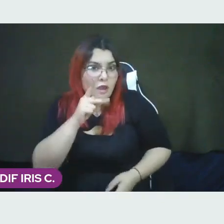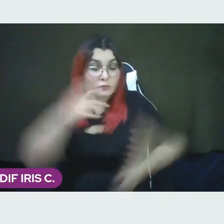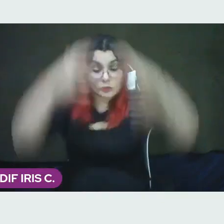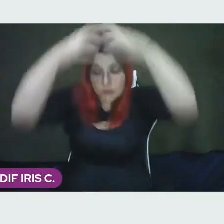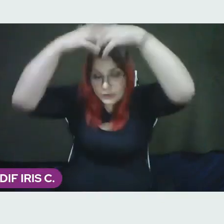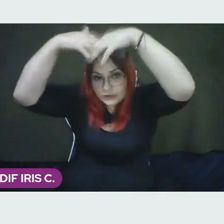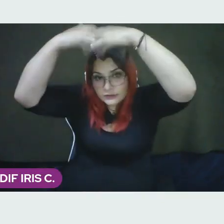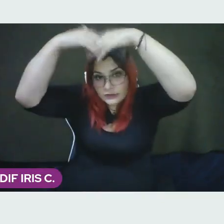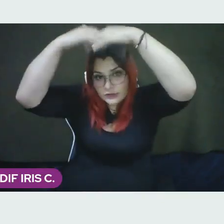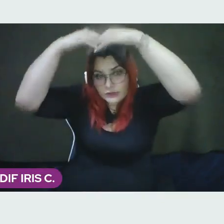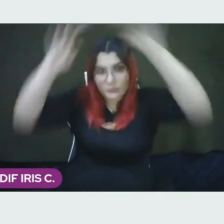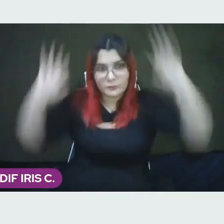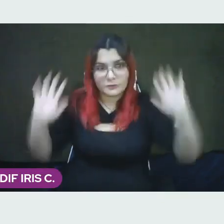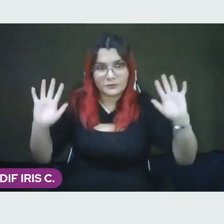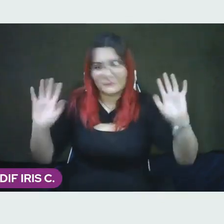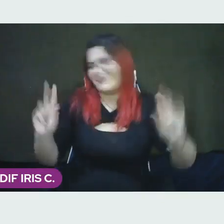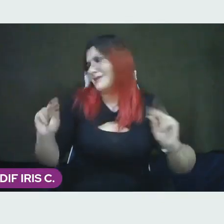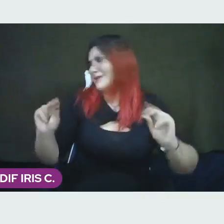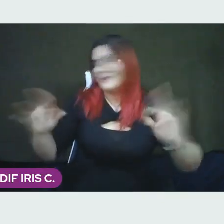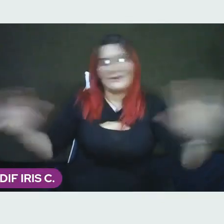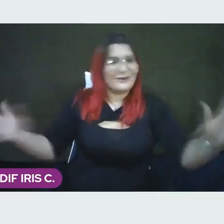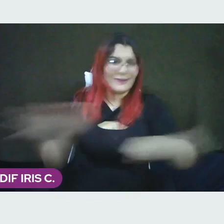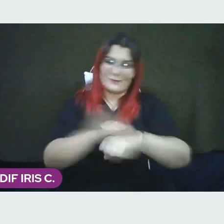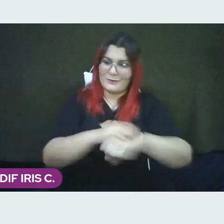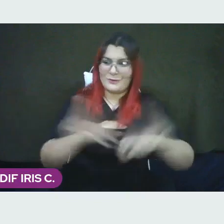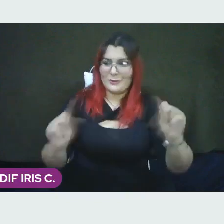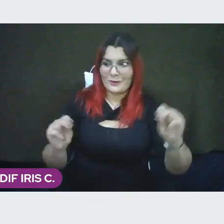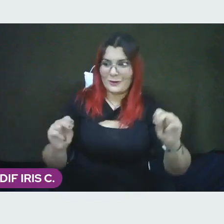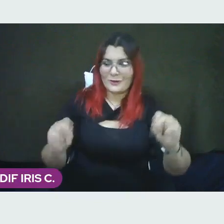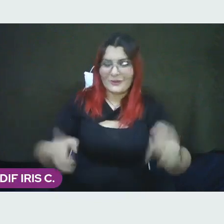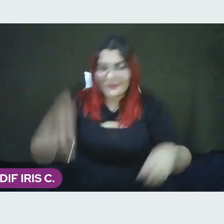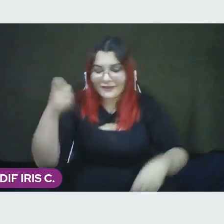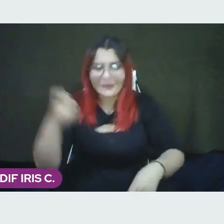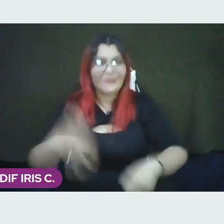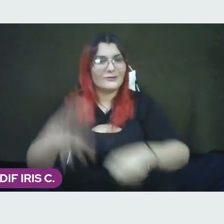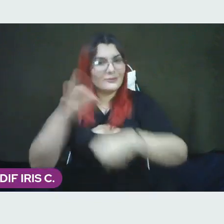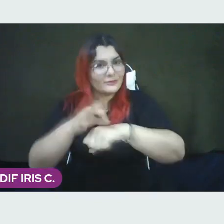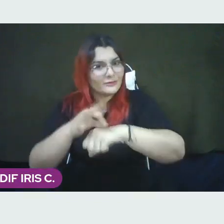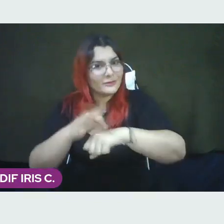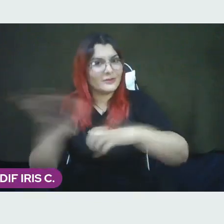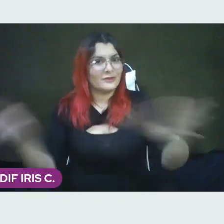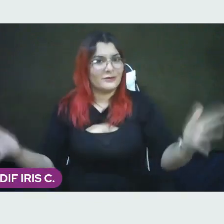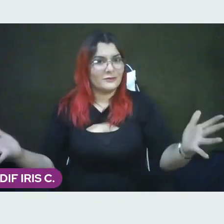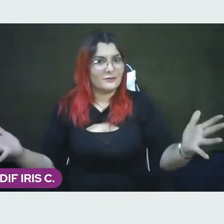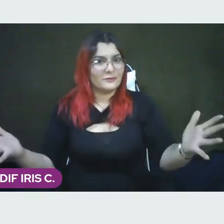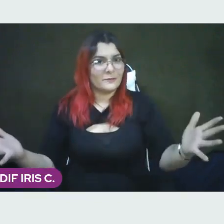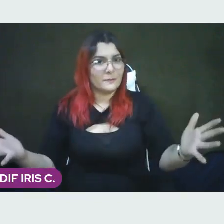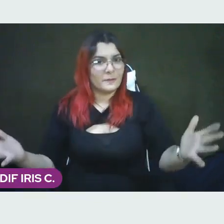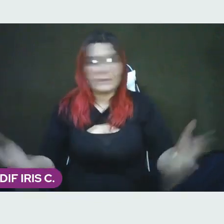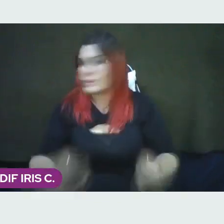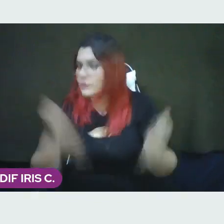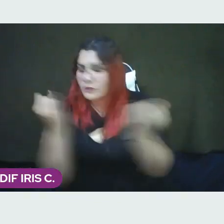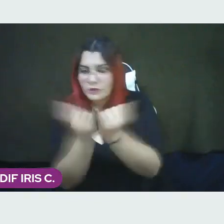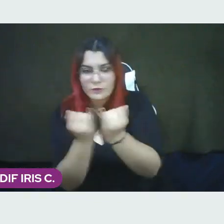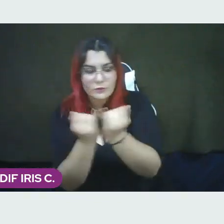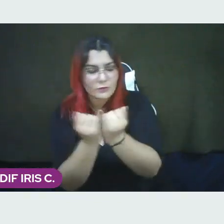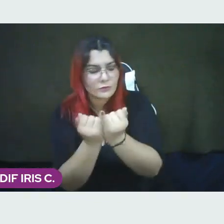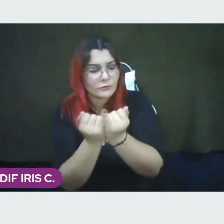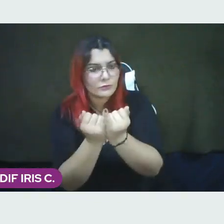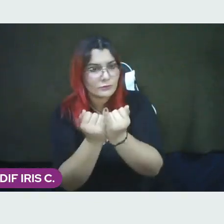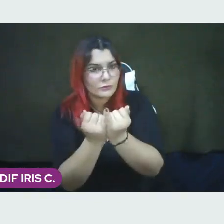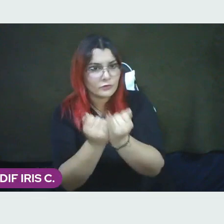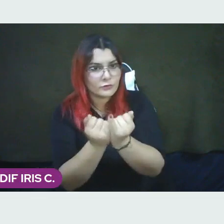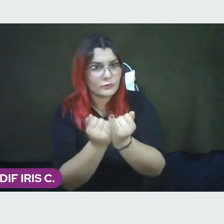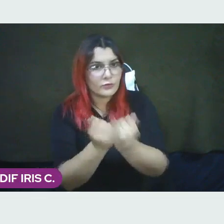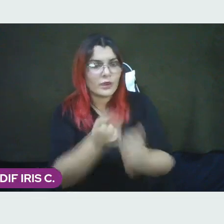este sentido no acudimos con los profesionistas de la salud emocional, que